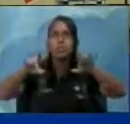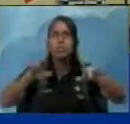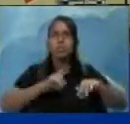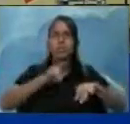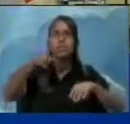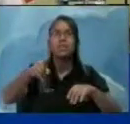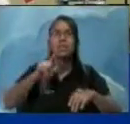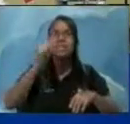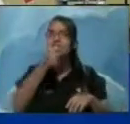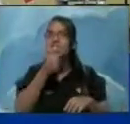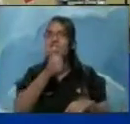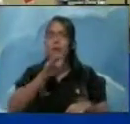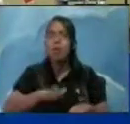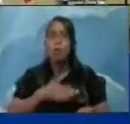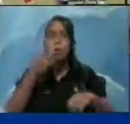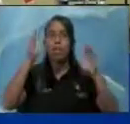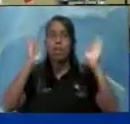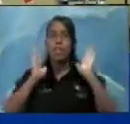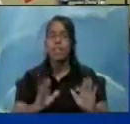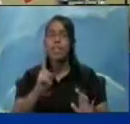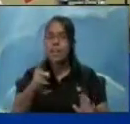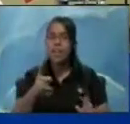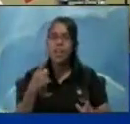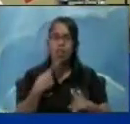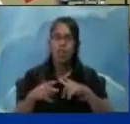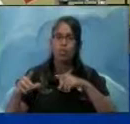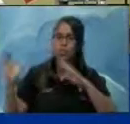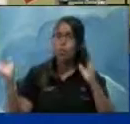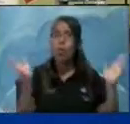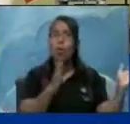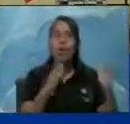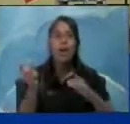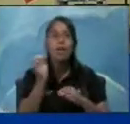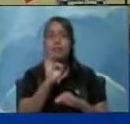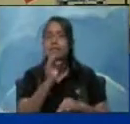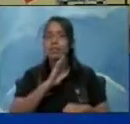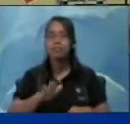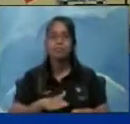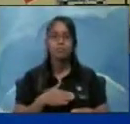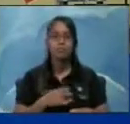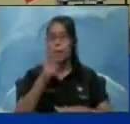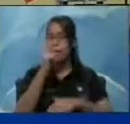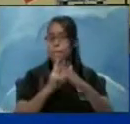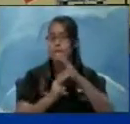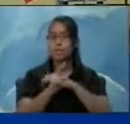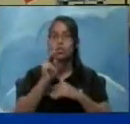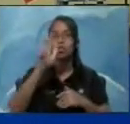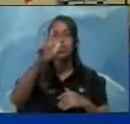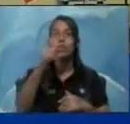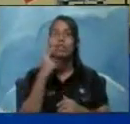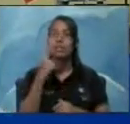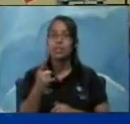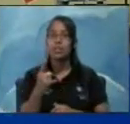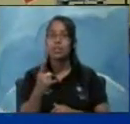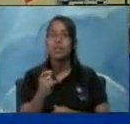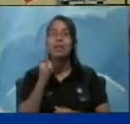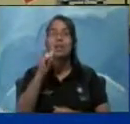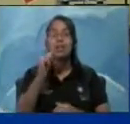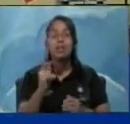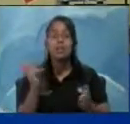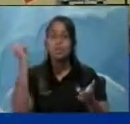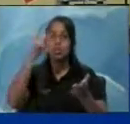quién puede detener un ciclón un huracán versículo 3 diga conmigo y se les